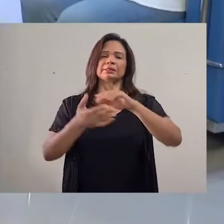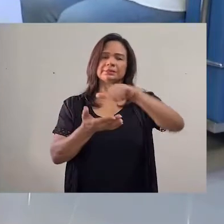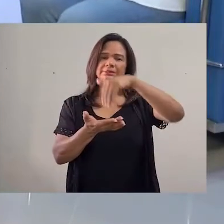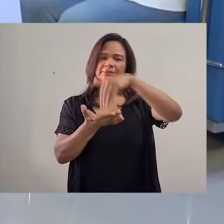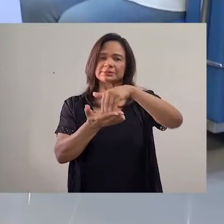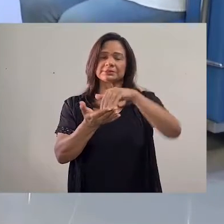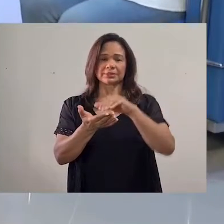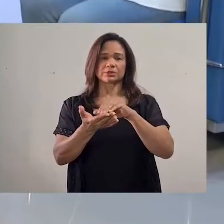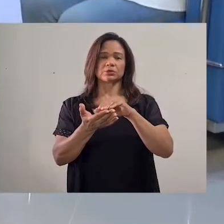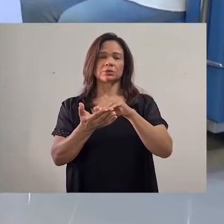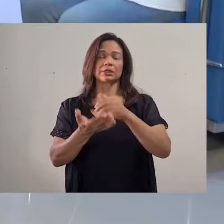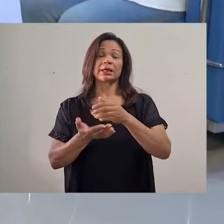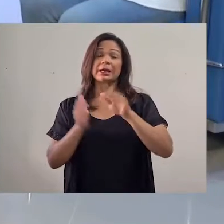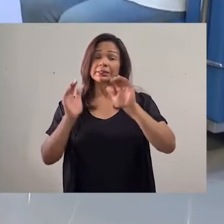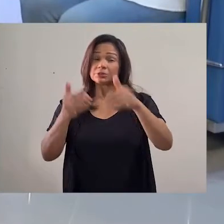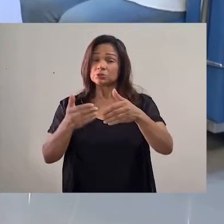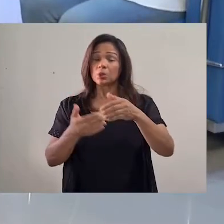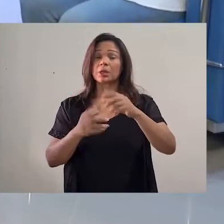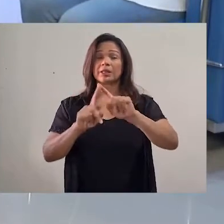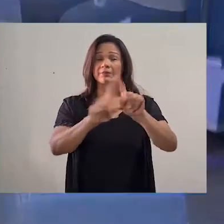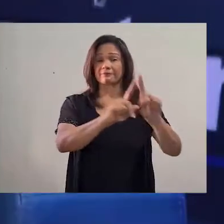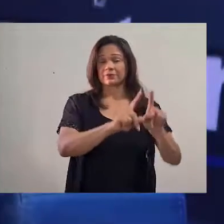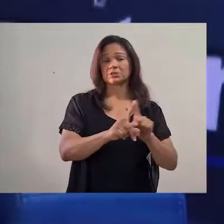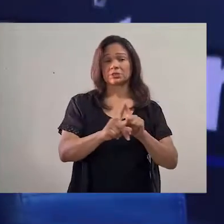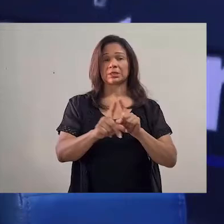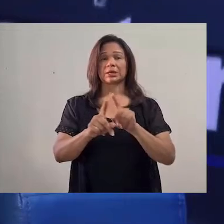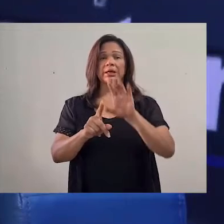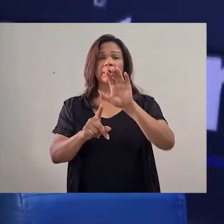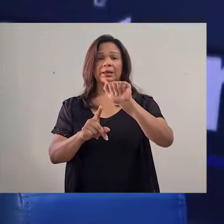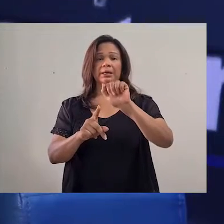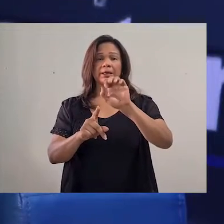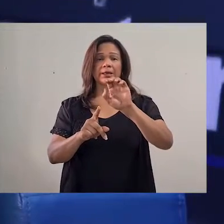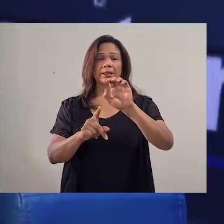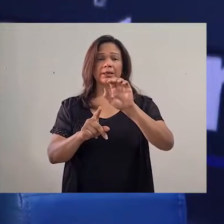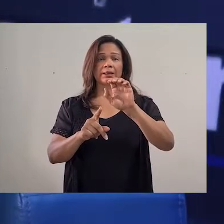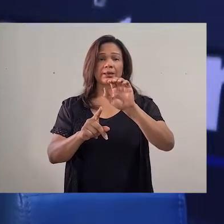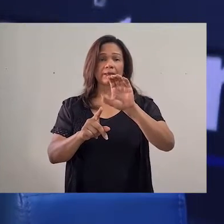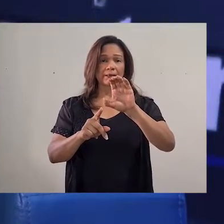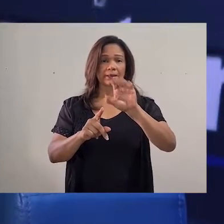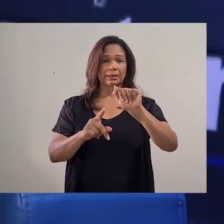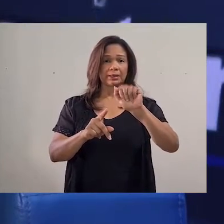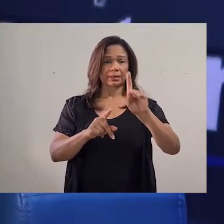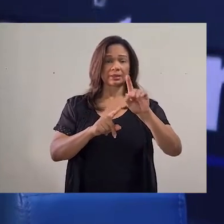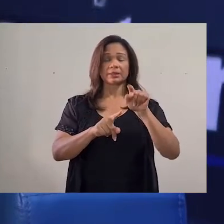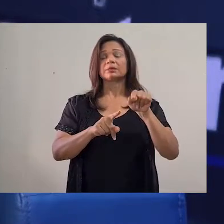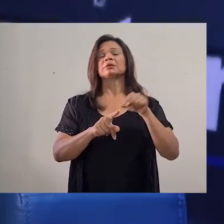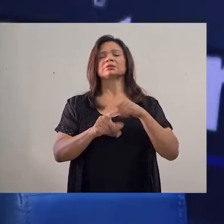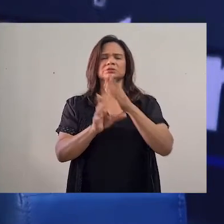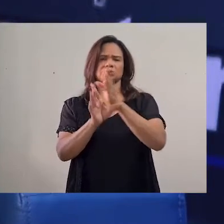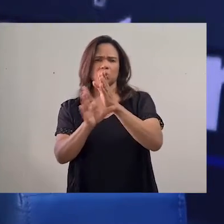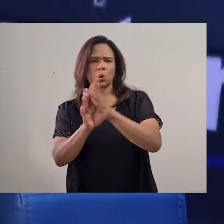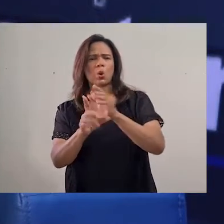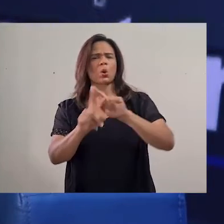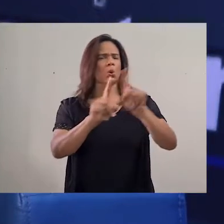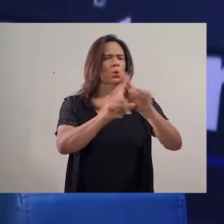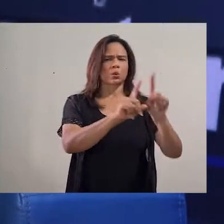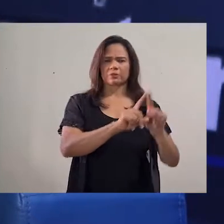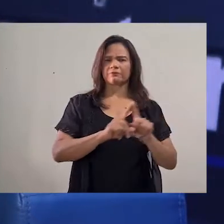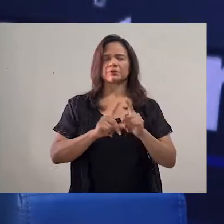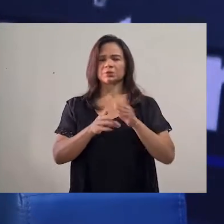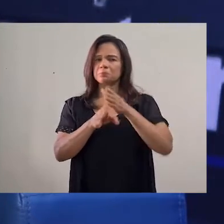la Diversidad, le llamamos CAT, donde tenemos un equipo psicopedagógico, psicólogos. En este